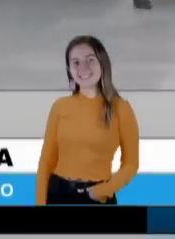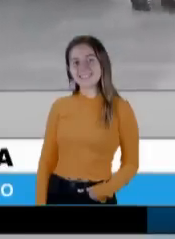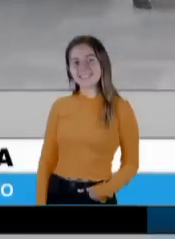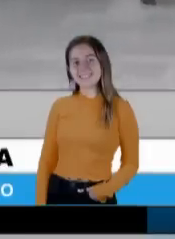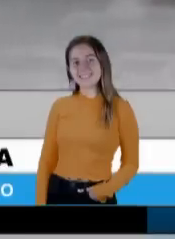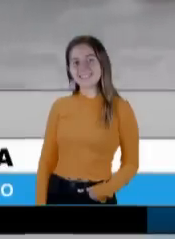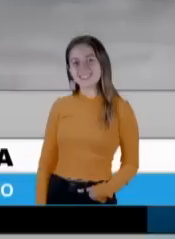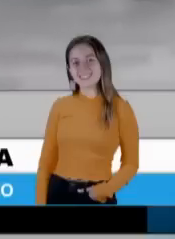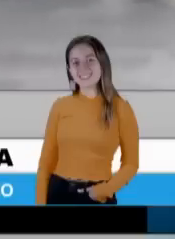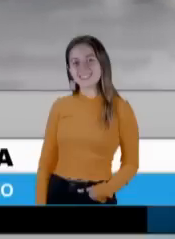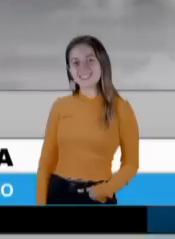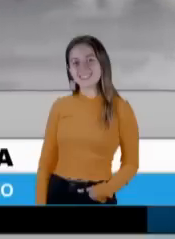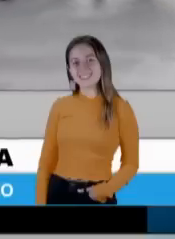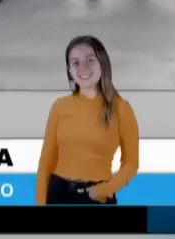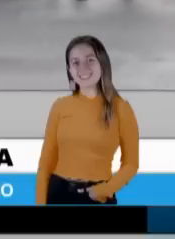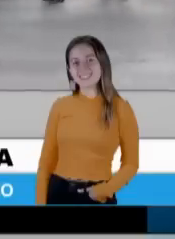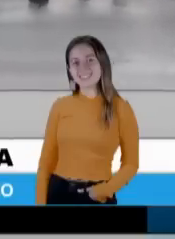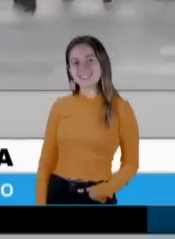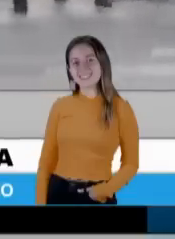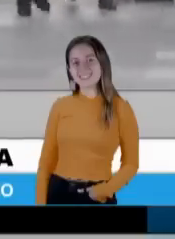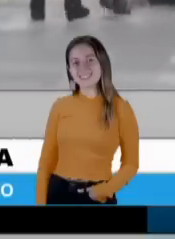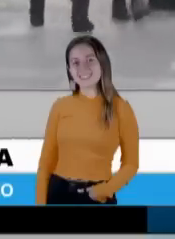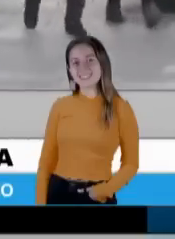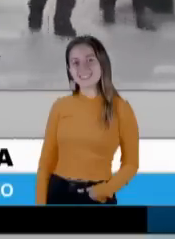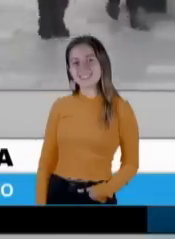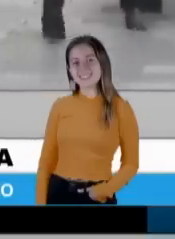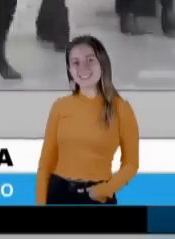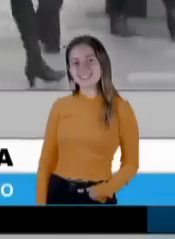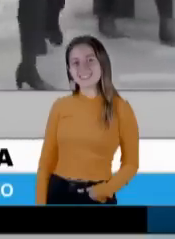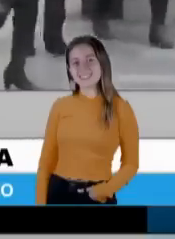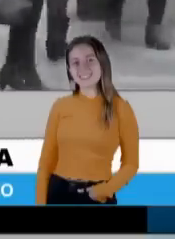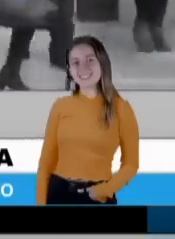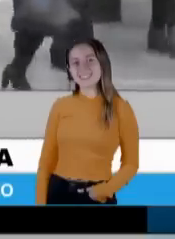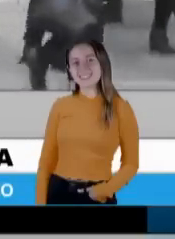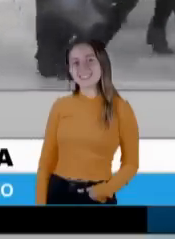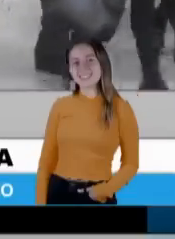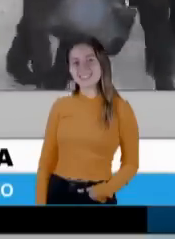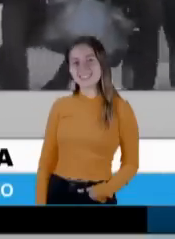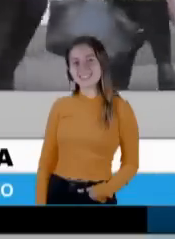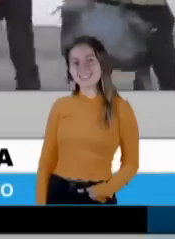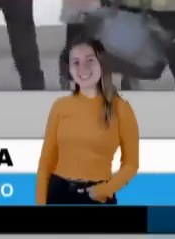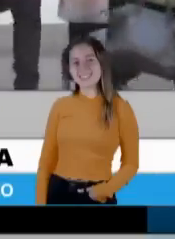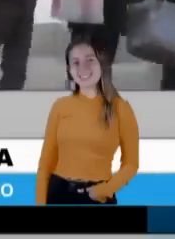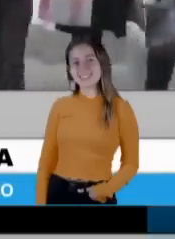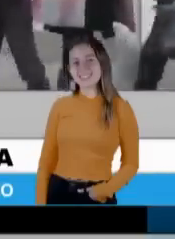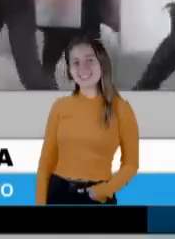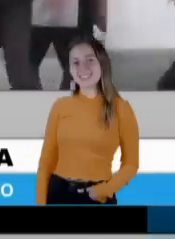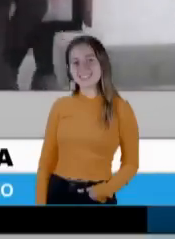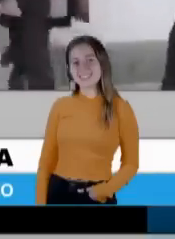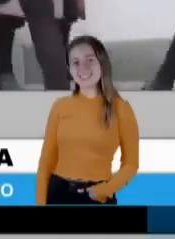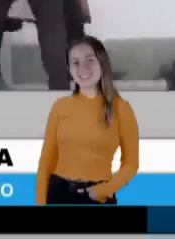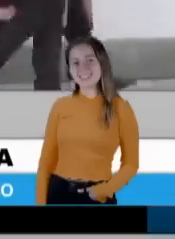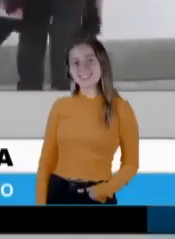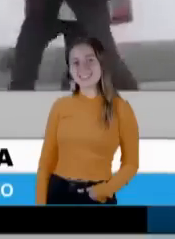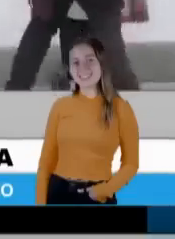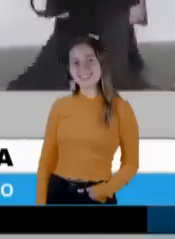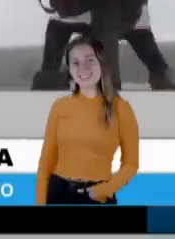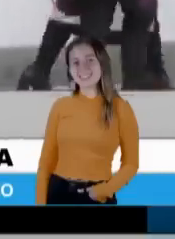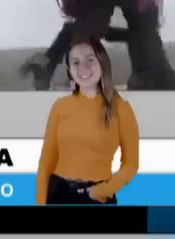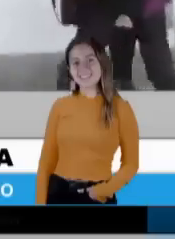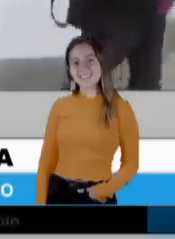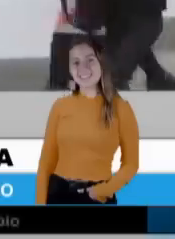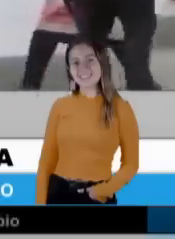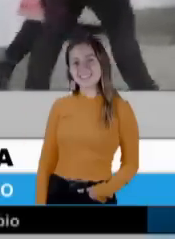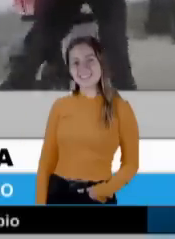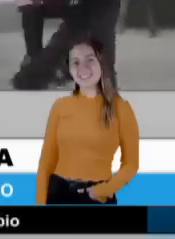mismos para tomar una decisión? Cuando se está discutiendo un texto constitucional, entonces es muy raro lo que pasa en la ADC. Los argumentos,